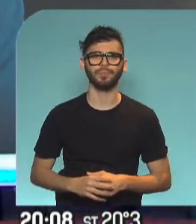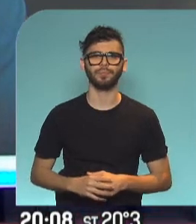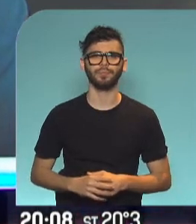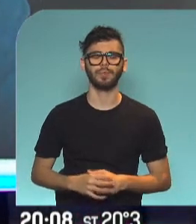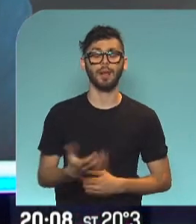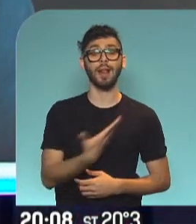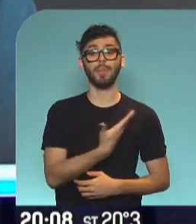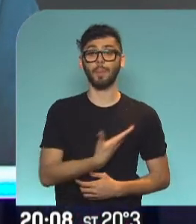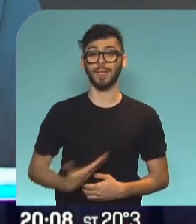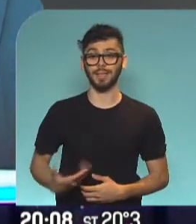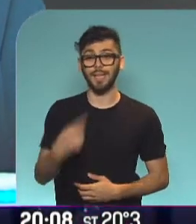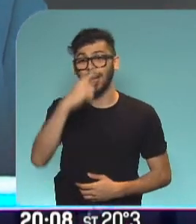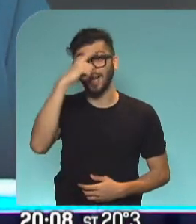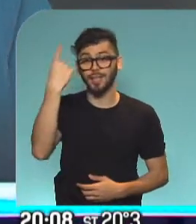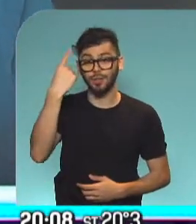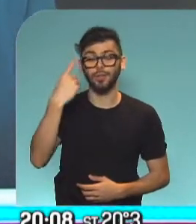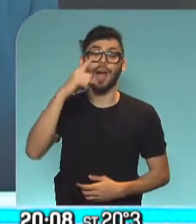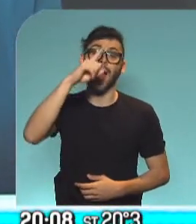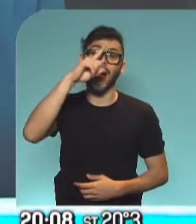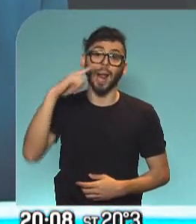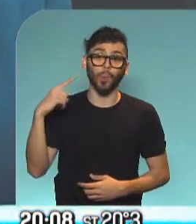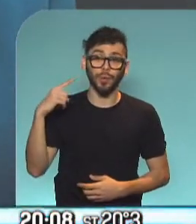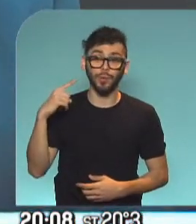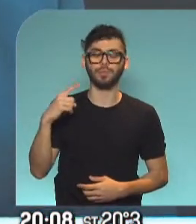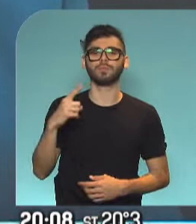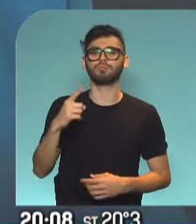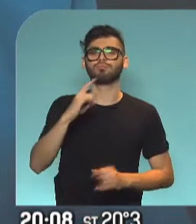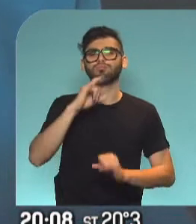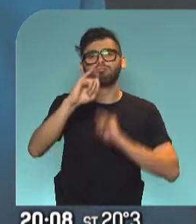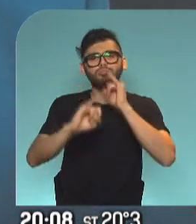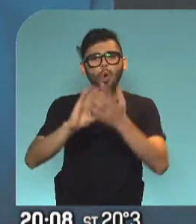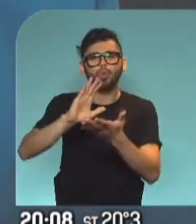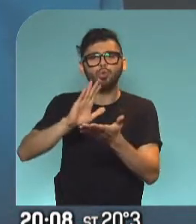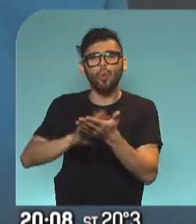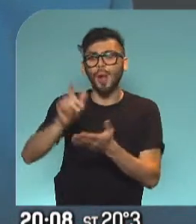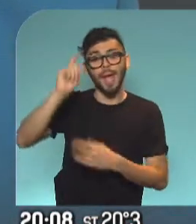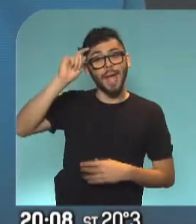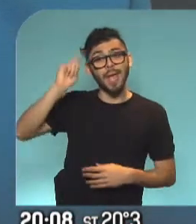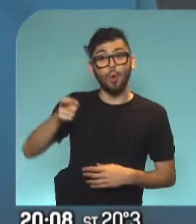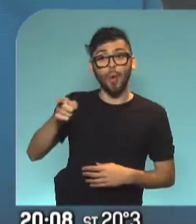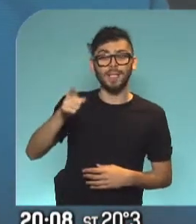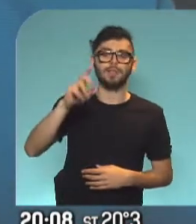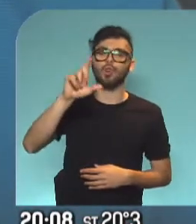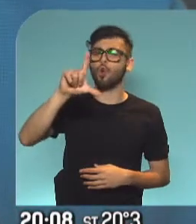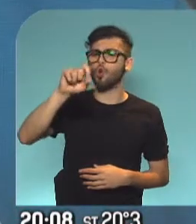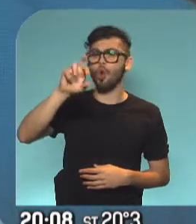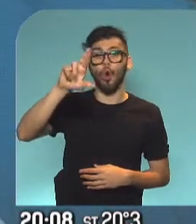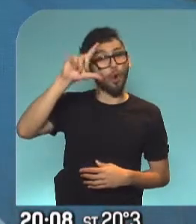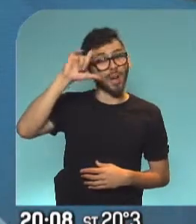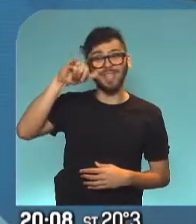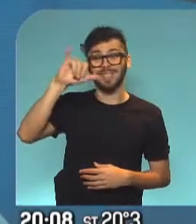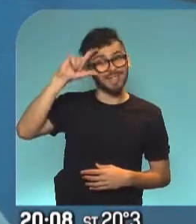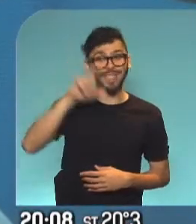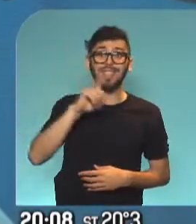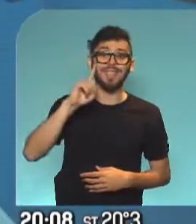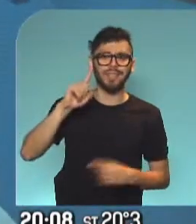El presidente de la Nación, Alberto Fernández, se refirió al escrache al juez Ricardo Lorenzetti. Además se solidarizó